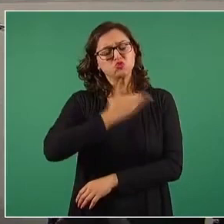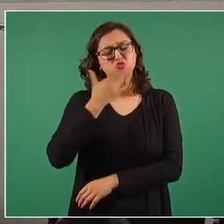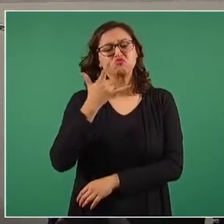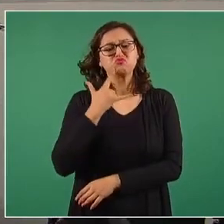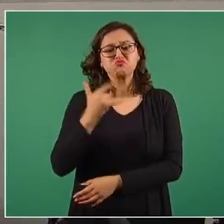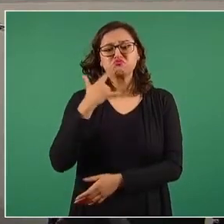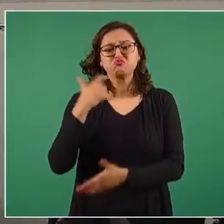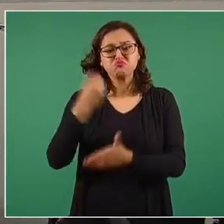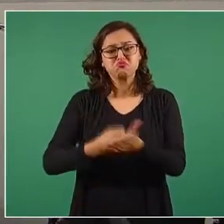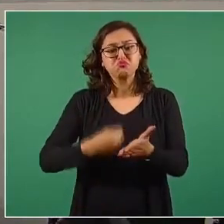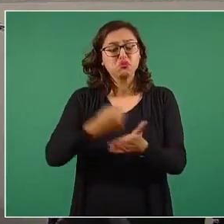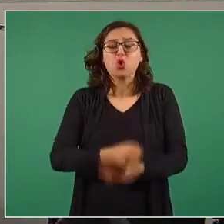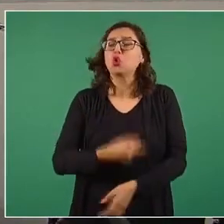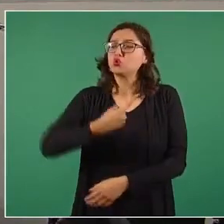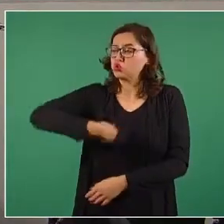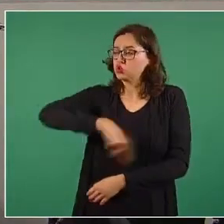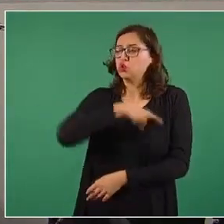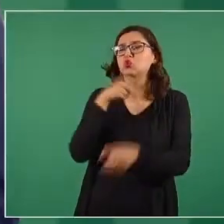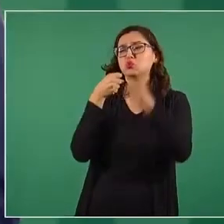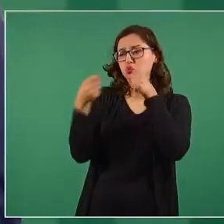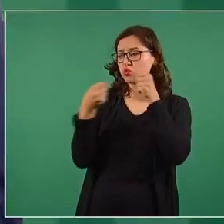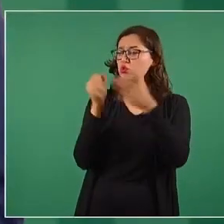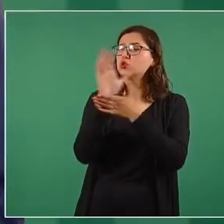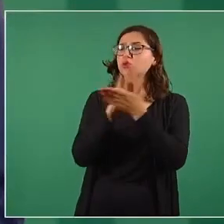Sí, entonces, pues ahí nos vamos.